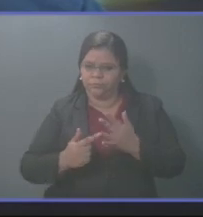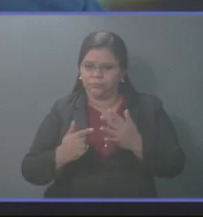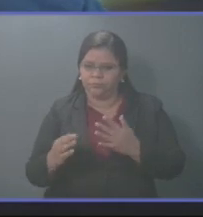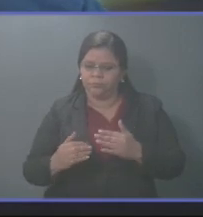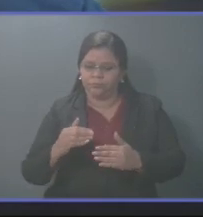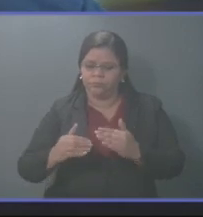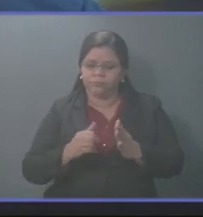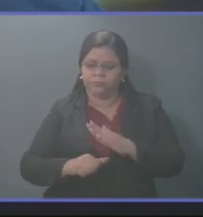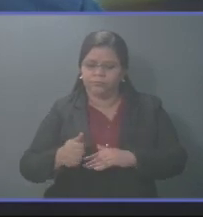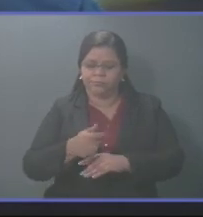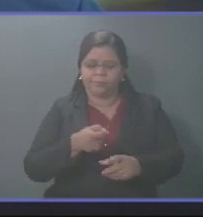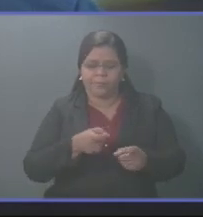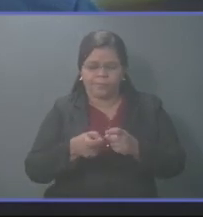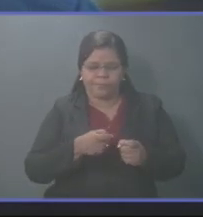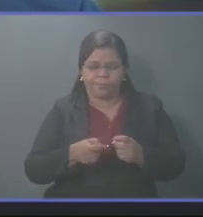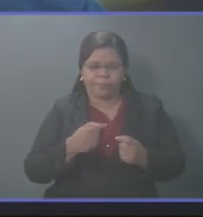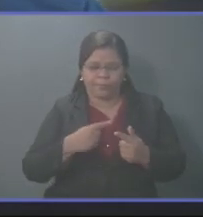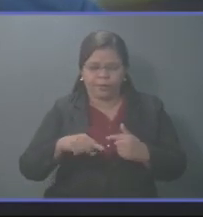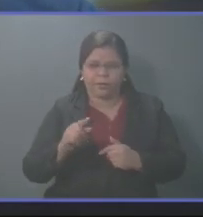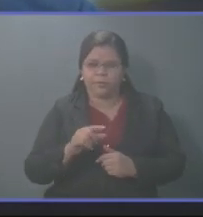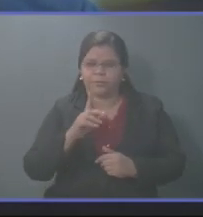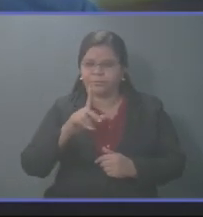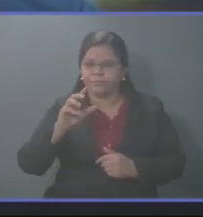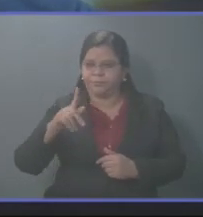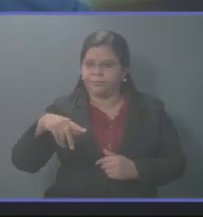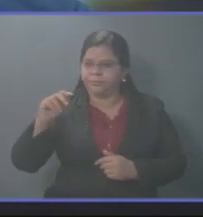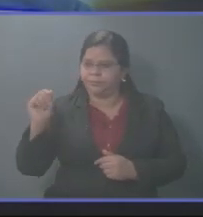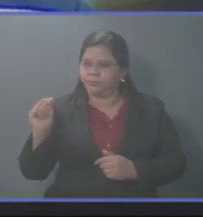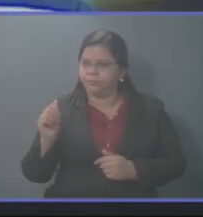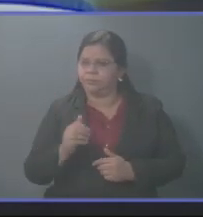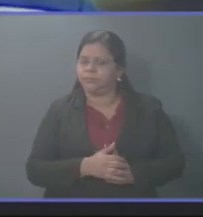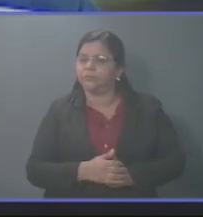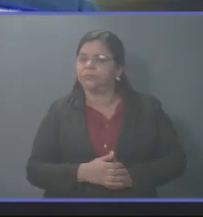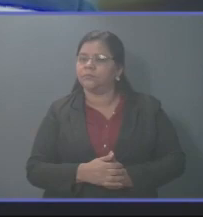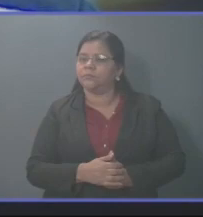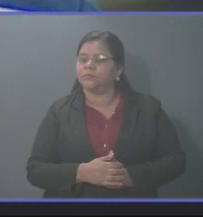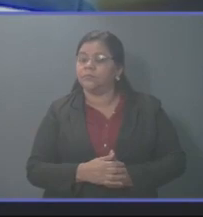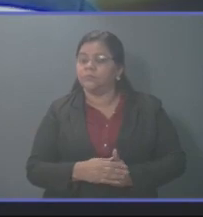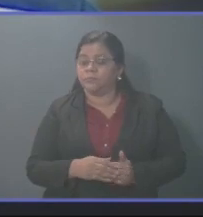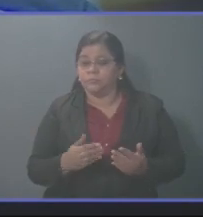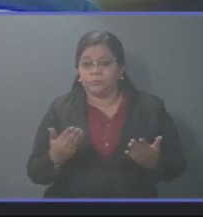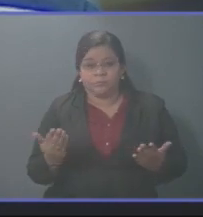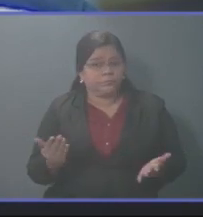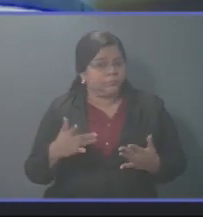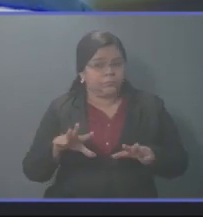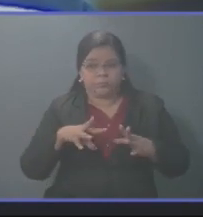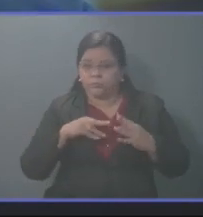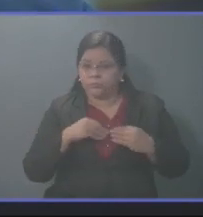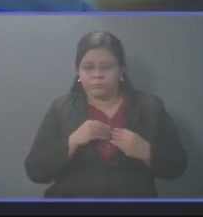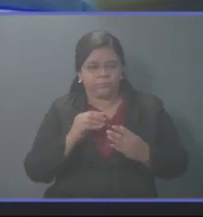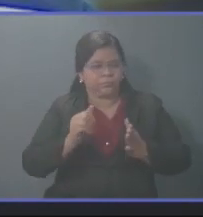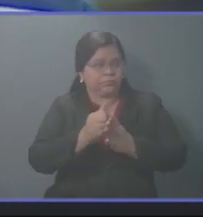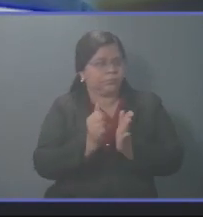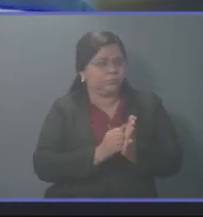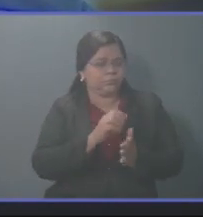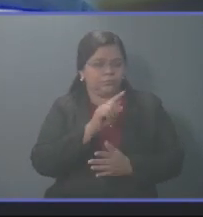Procedimientos Administrativos en adelante, LPA. En otro sentido, no se acepta la observación al